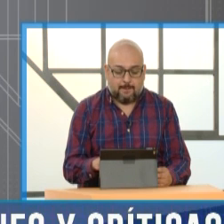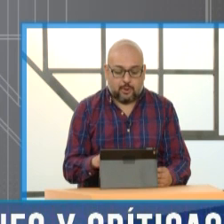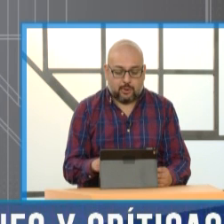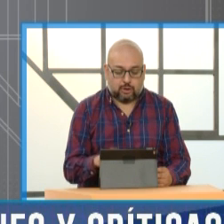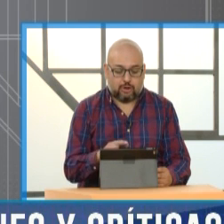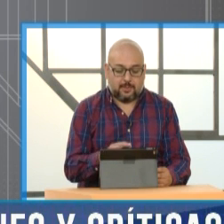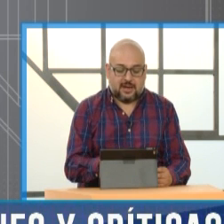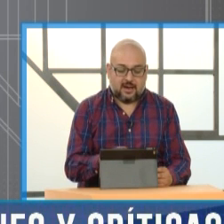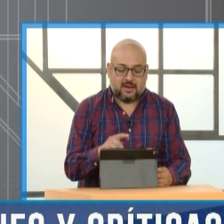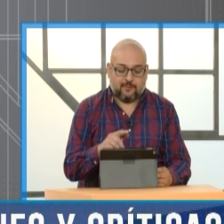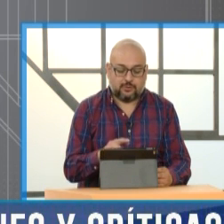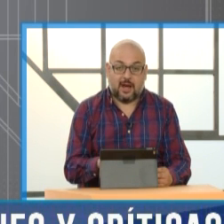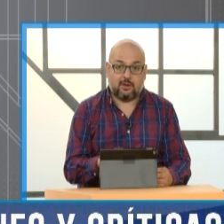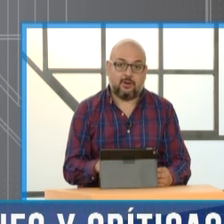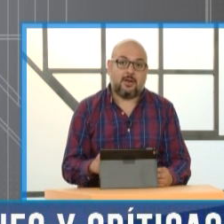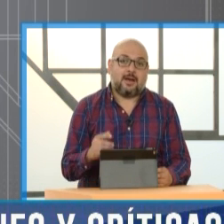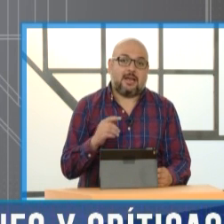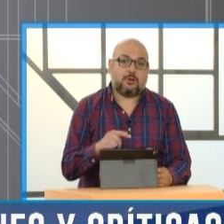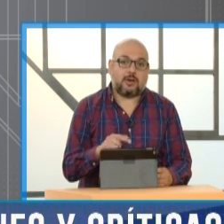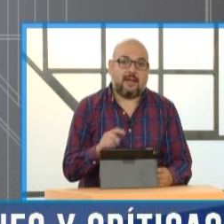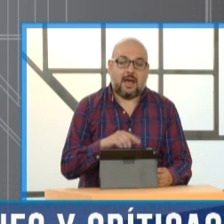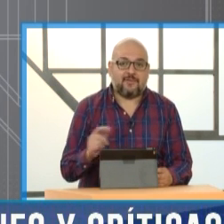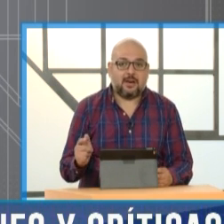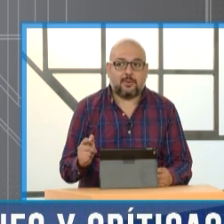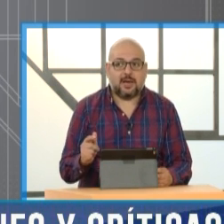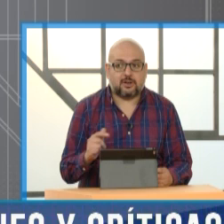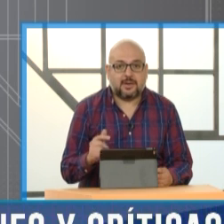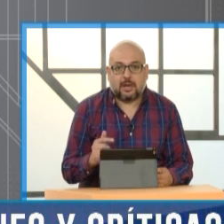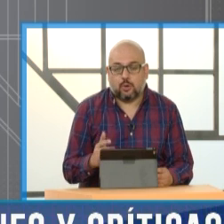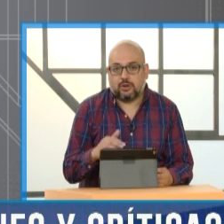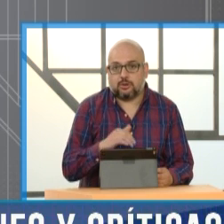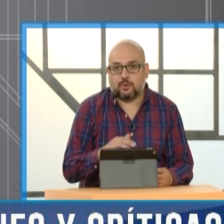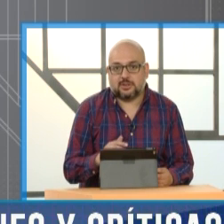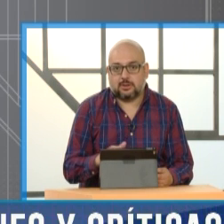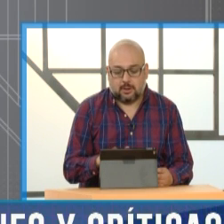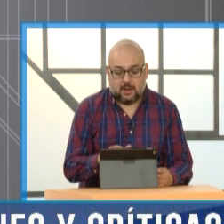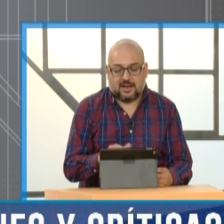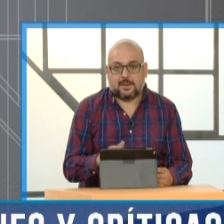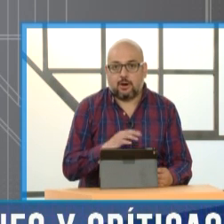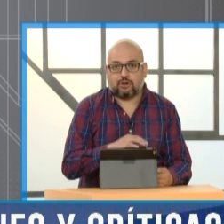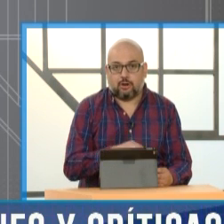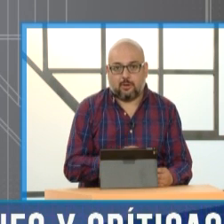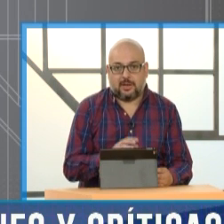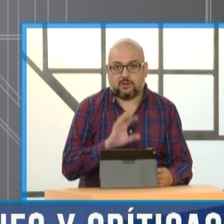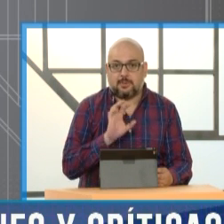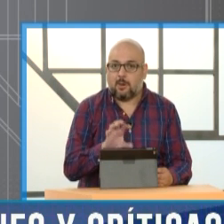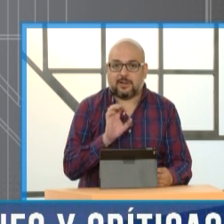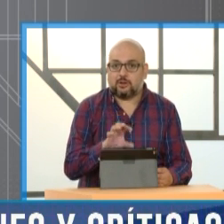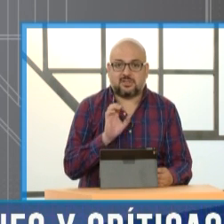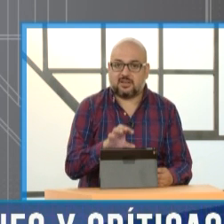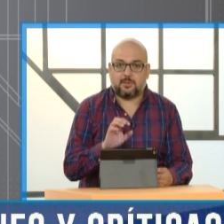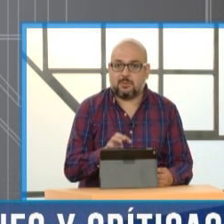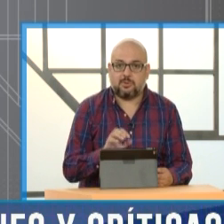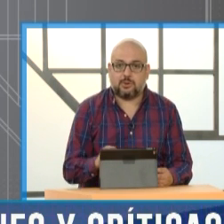pública por voto nominal y fundado. Esto, ahí, al final le pone @diario1. Esto lo estuvo haciendo Casabán con todos los medios. Iba